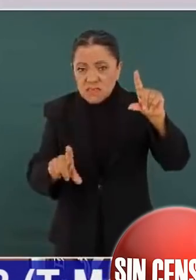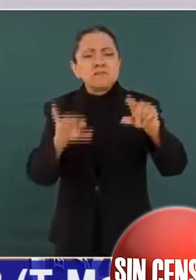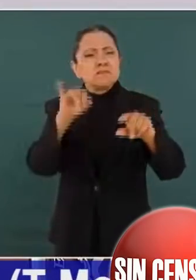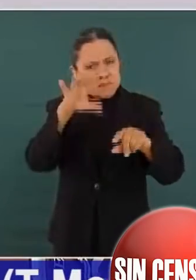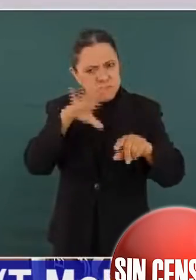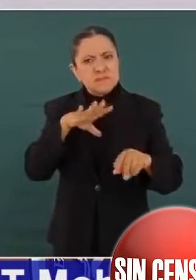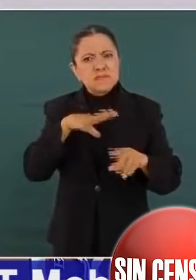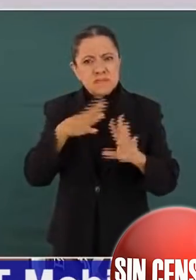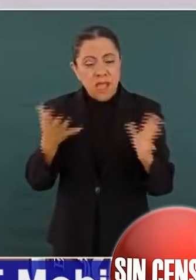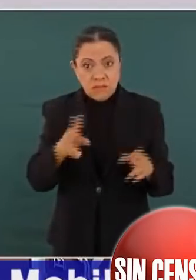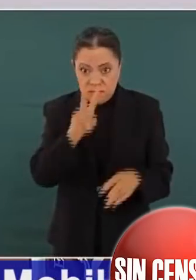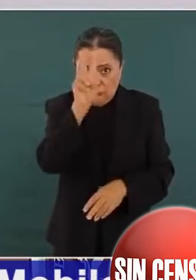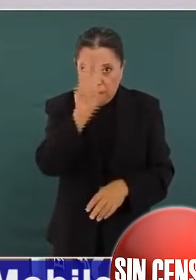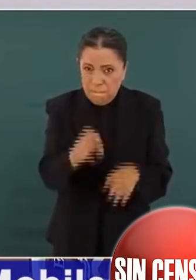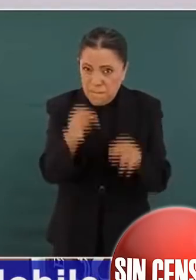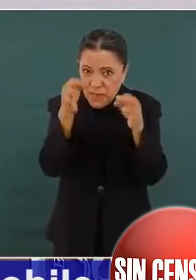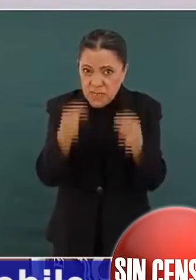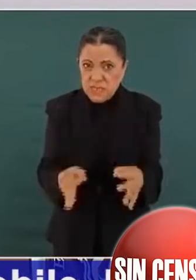originarias,